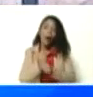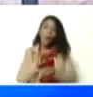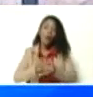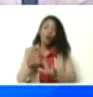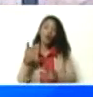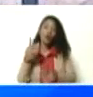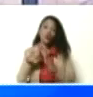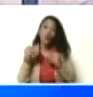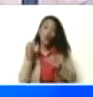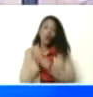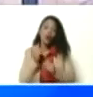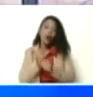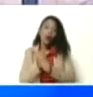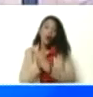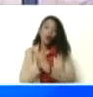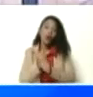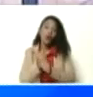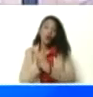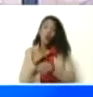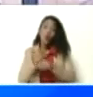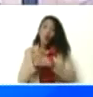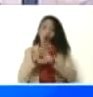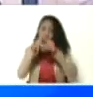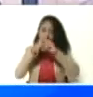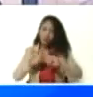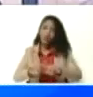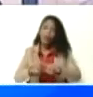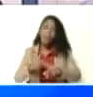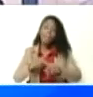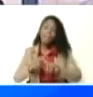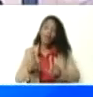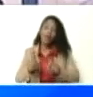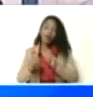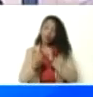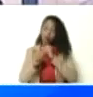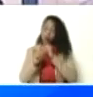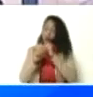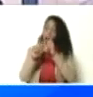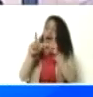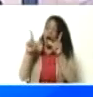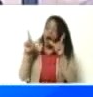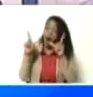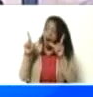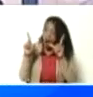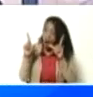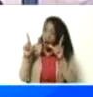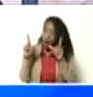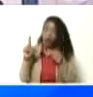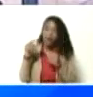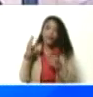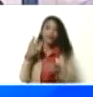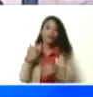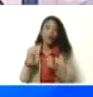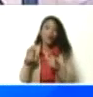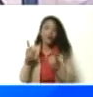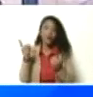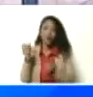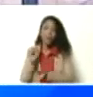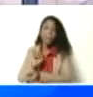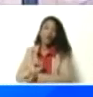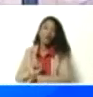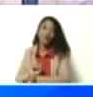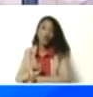son dignos, pero es impresionante que se haya convertido en un esclavo, irse a